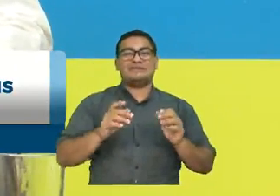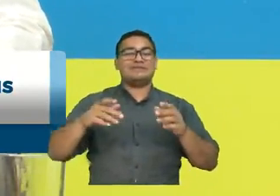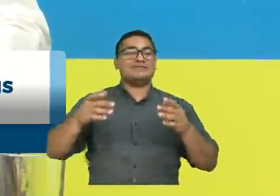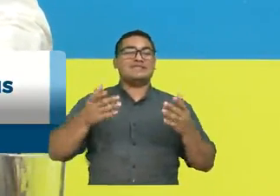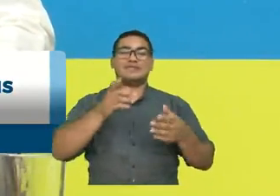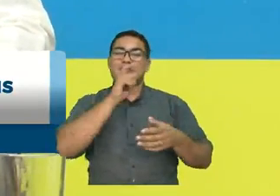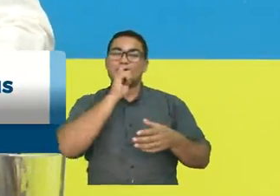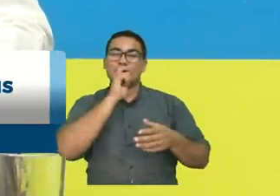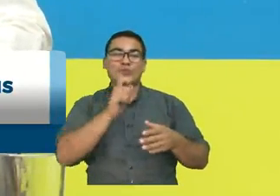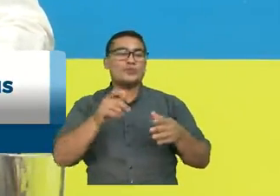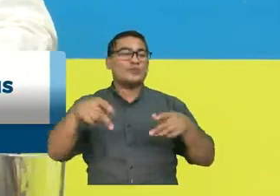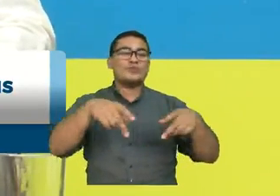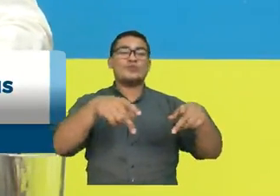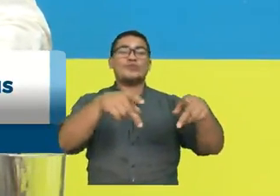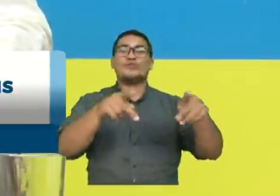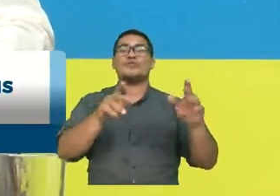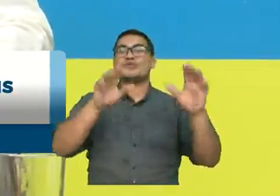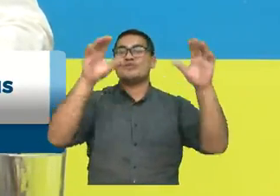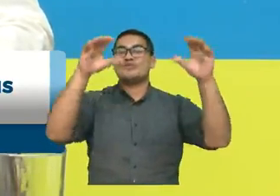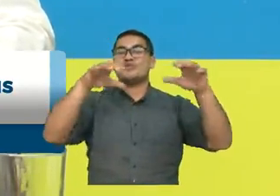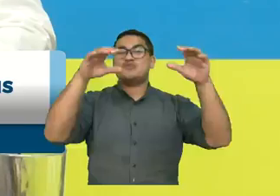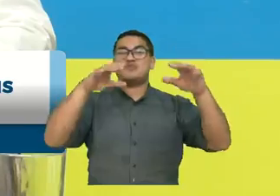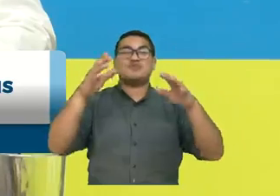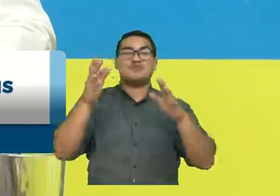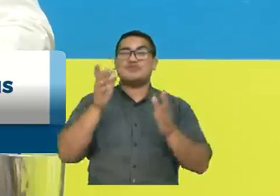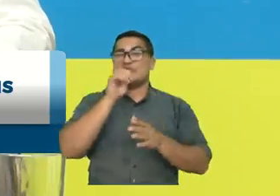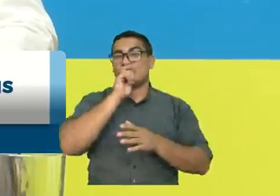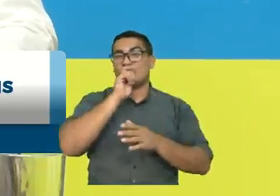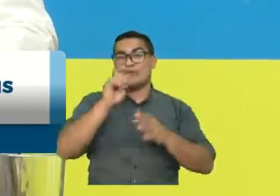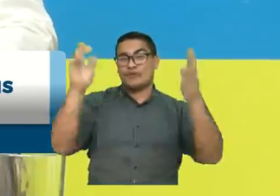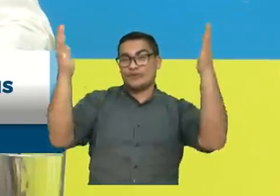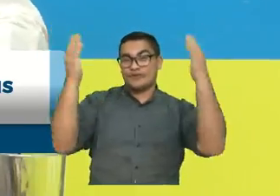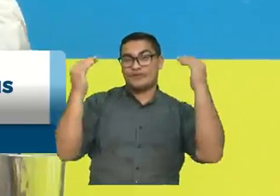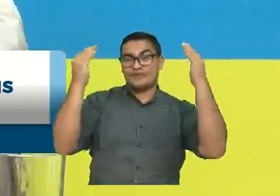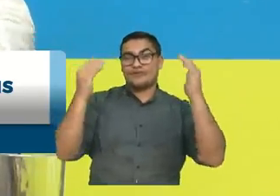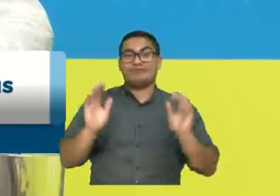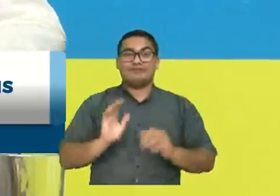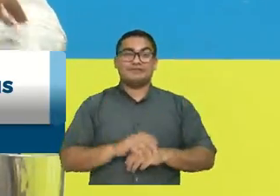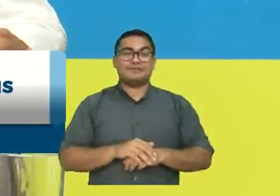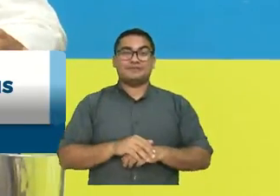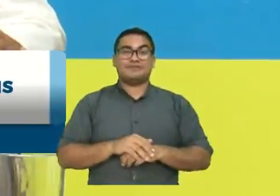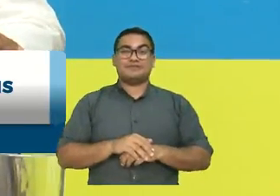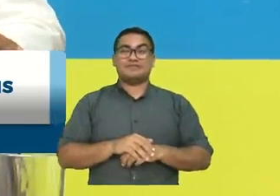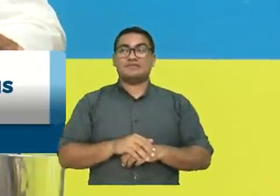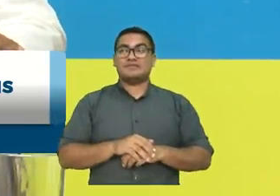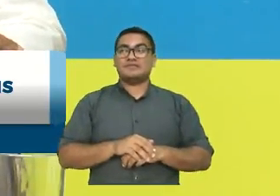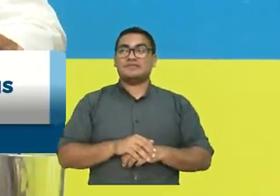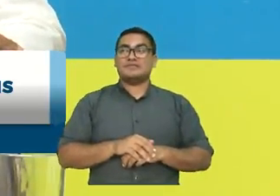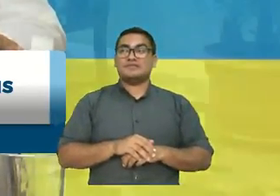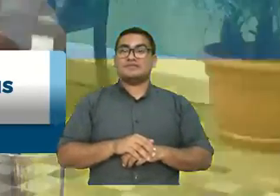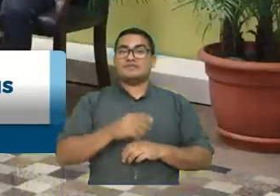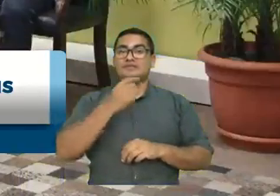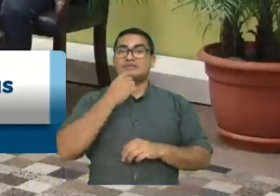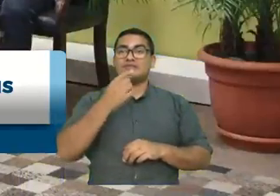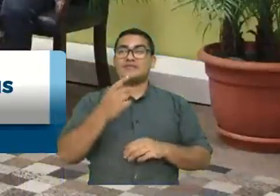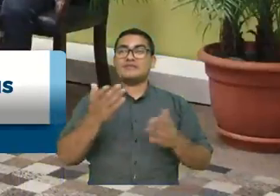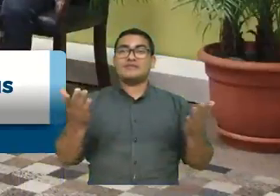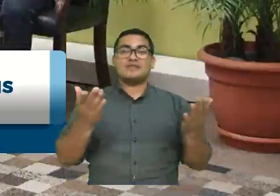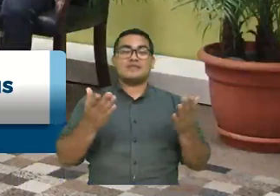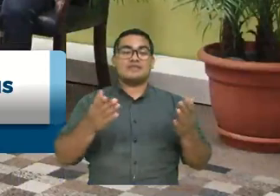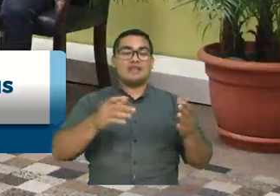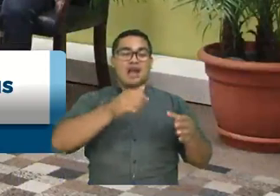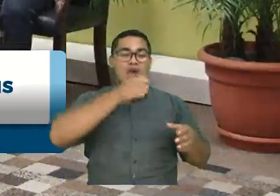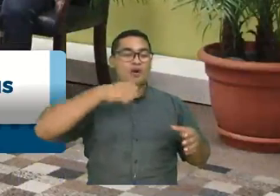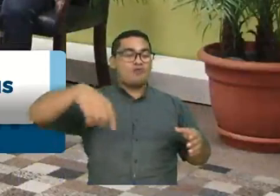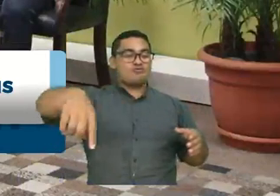en chinela o hasta algunos hasta descalzo en la lluvia, pues en las calles. Y lo que hace es meterse y se tira, ¿verdad? Sí. En el